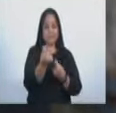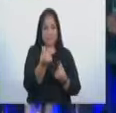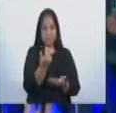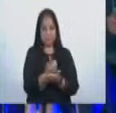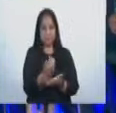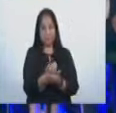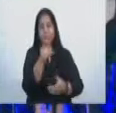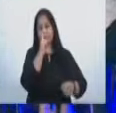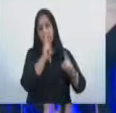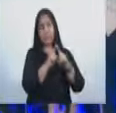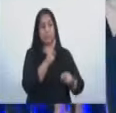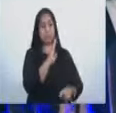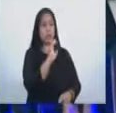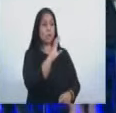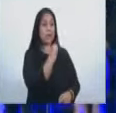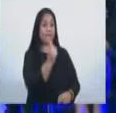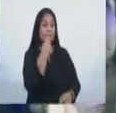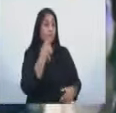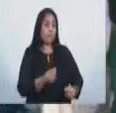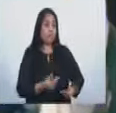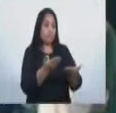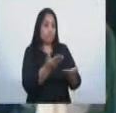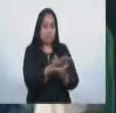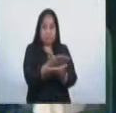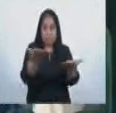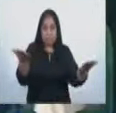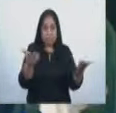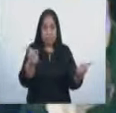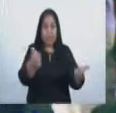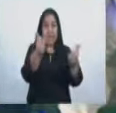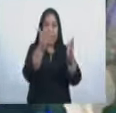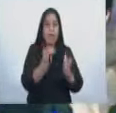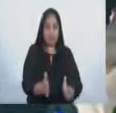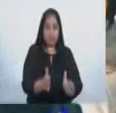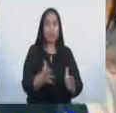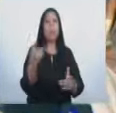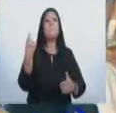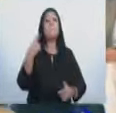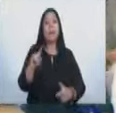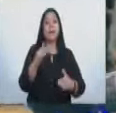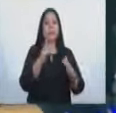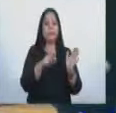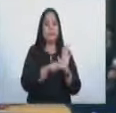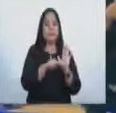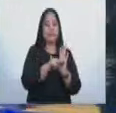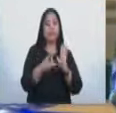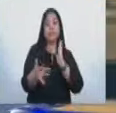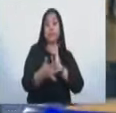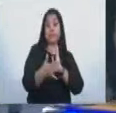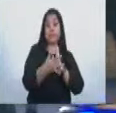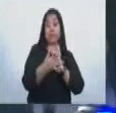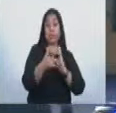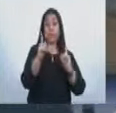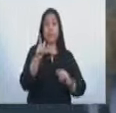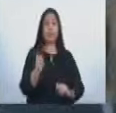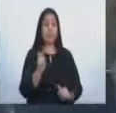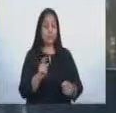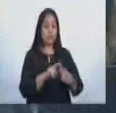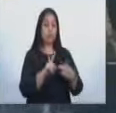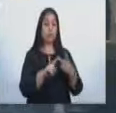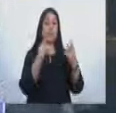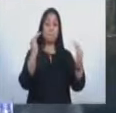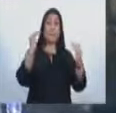ser una beca que se le va a dar a los estudiantes para niveles técnicos de licenciatura de